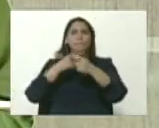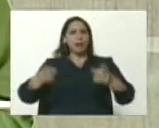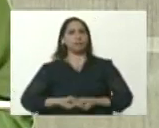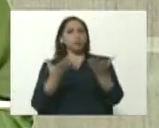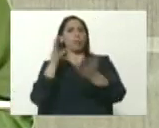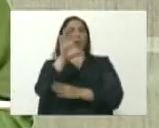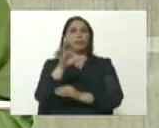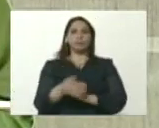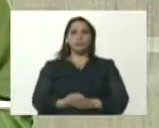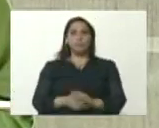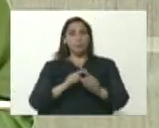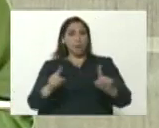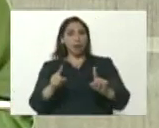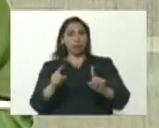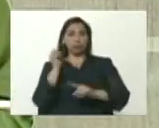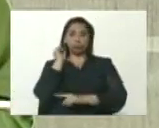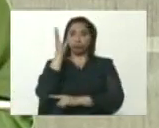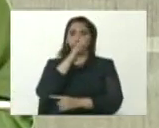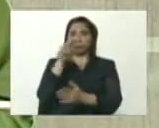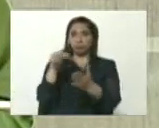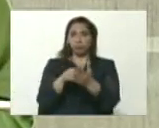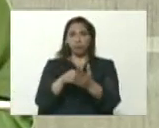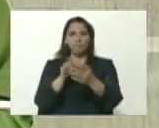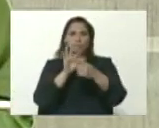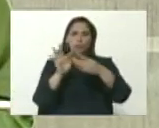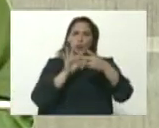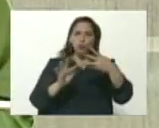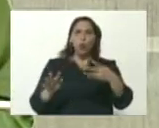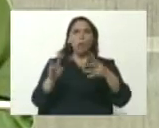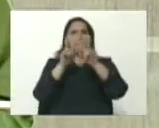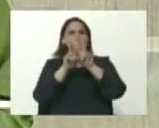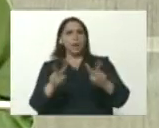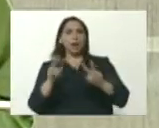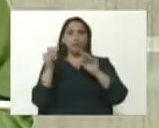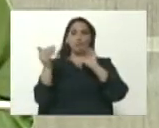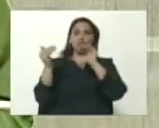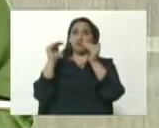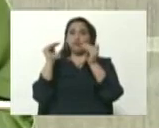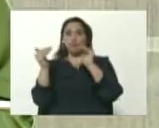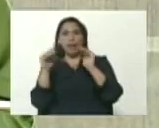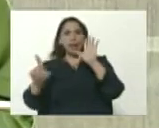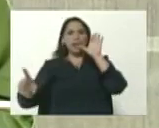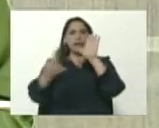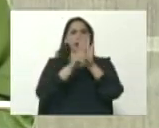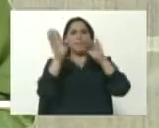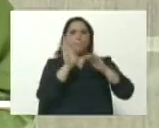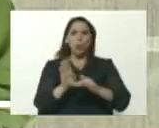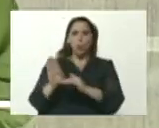país, para que la Asamblea Nacional esté en función de la paz, la estabilidad, las leyes que protejan al pueblo,